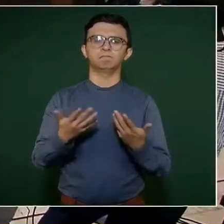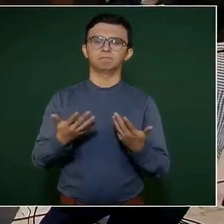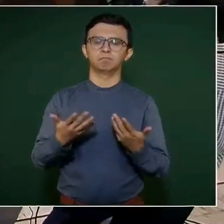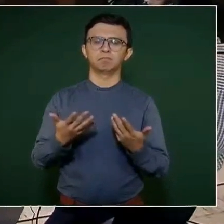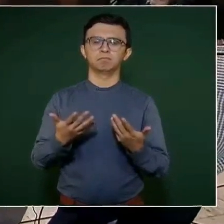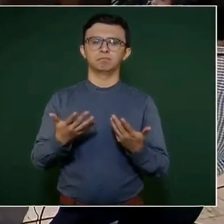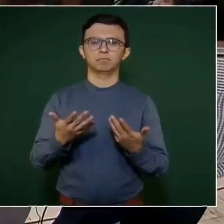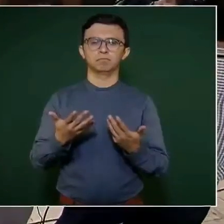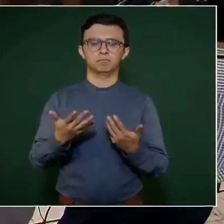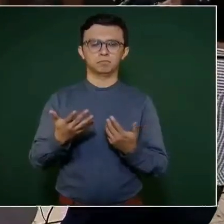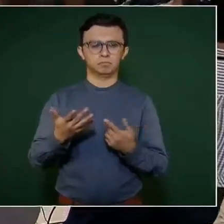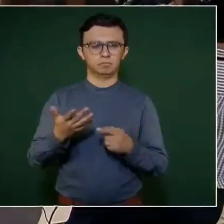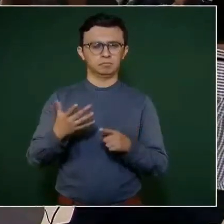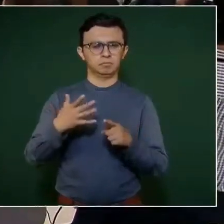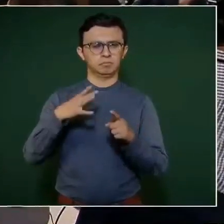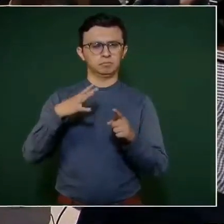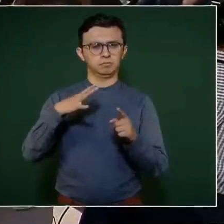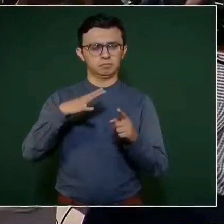llega